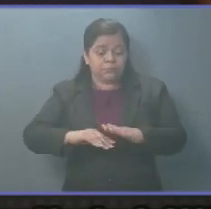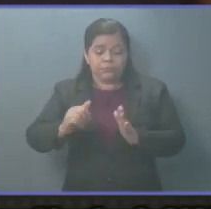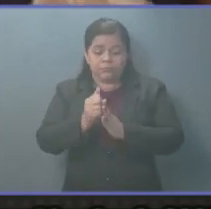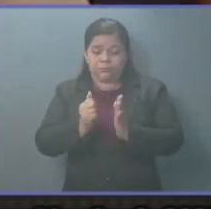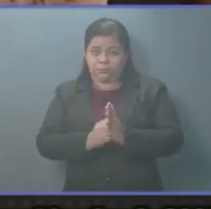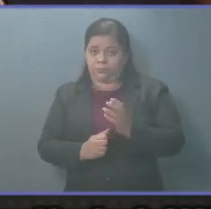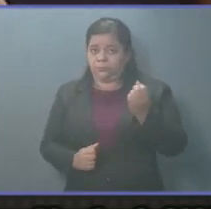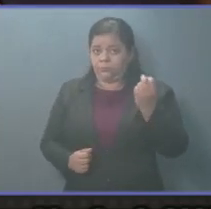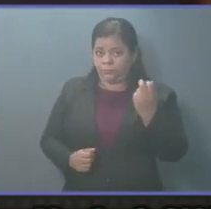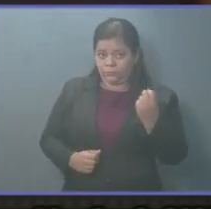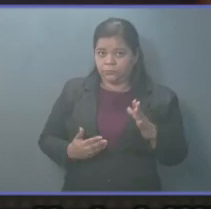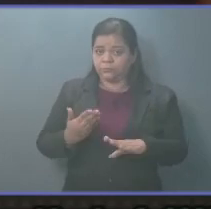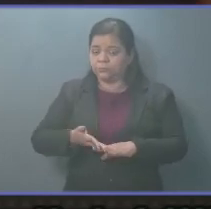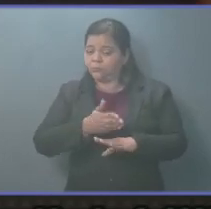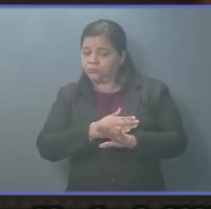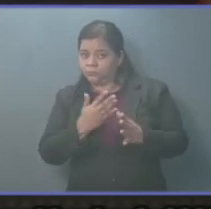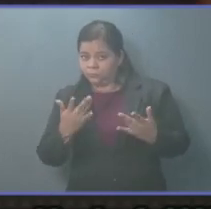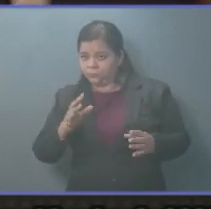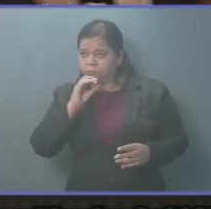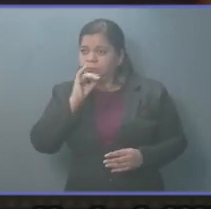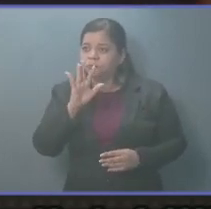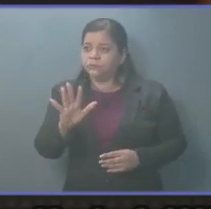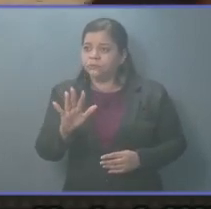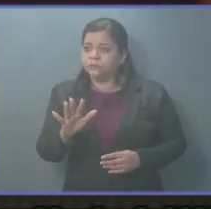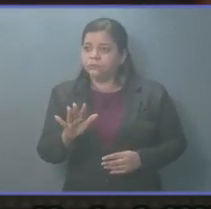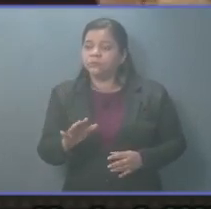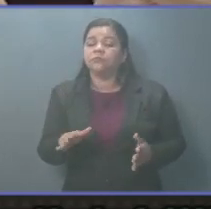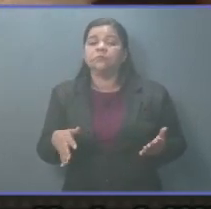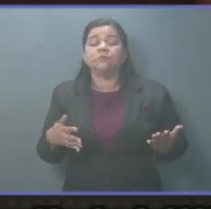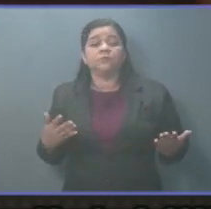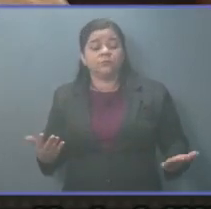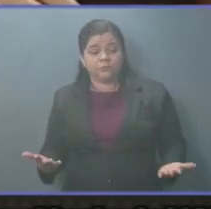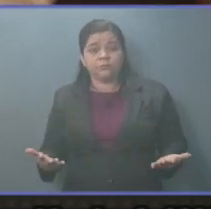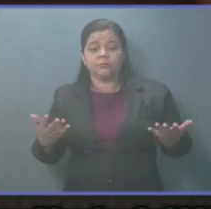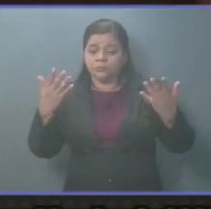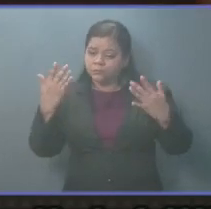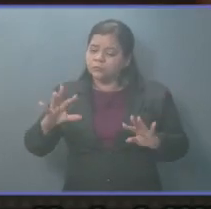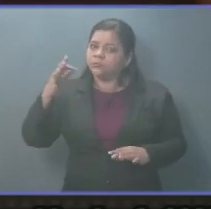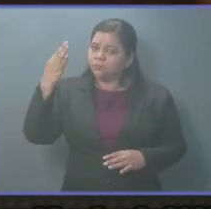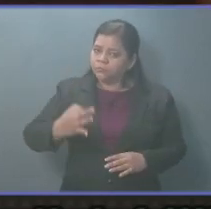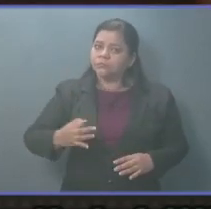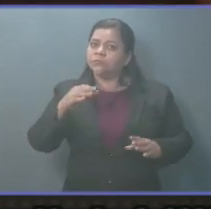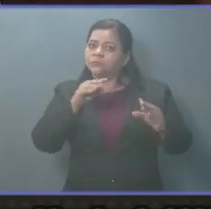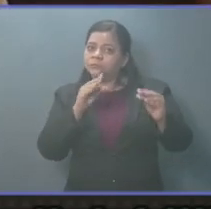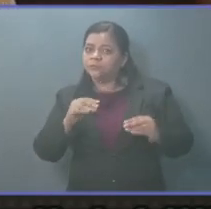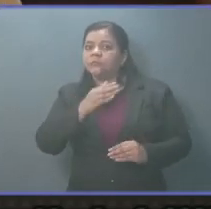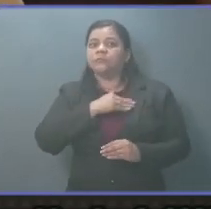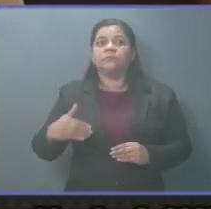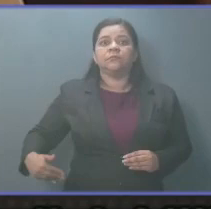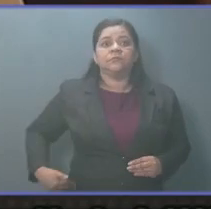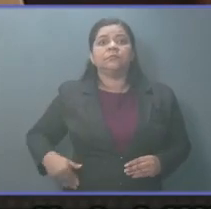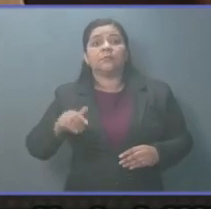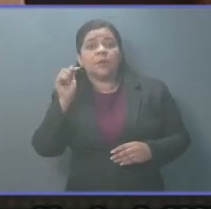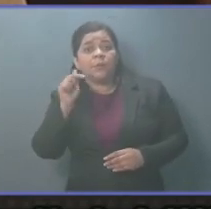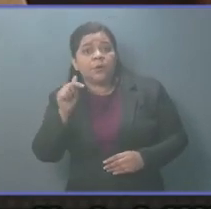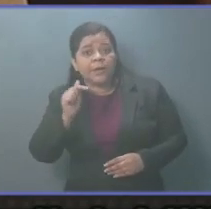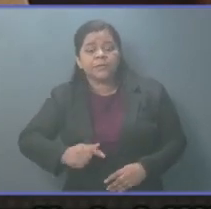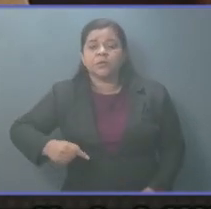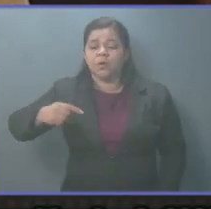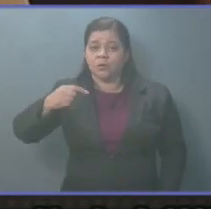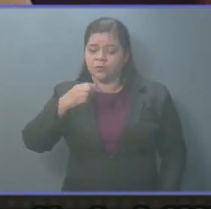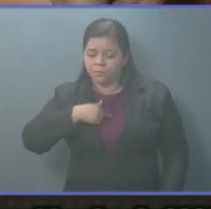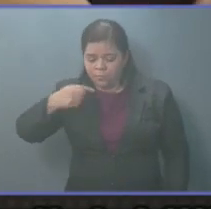que ya hice referencia, tuvo que haber hablado con el señor presidente, por ende existió una